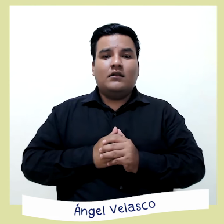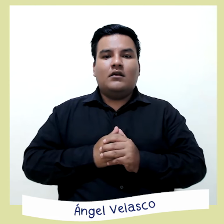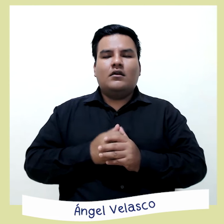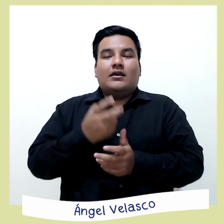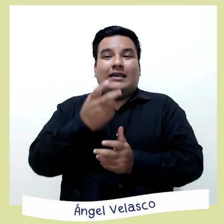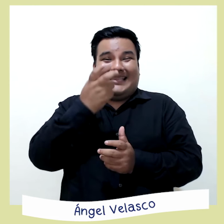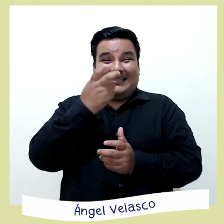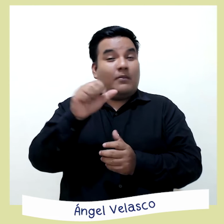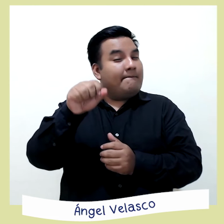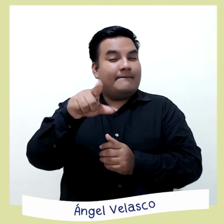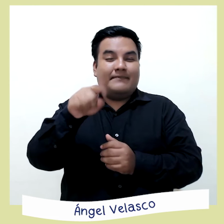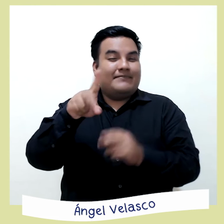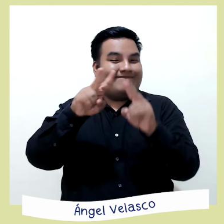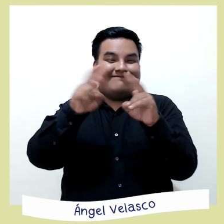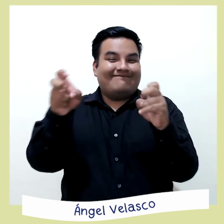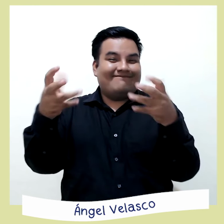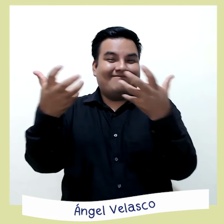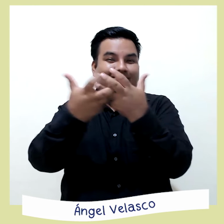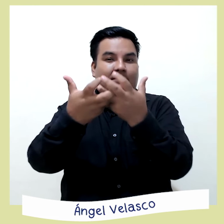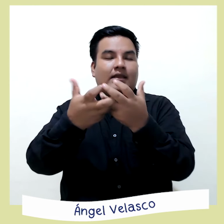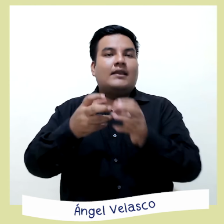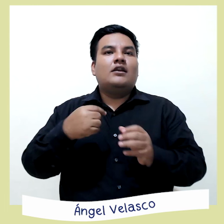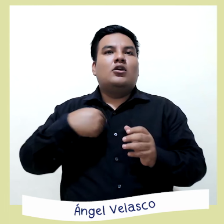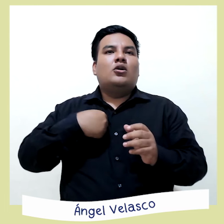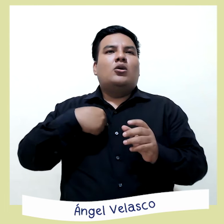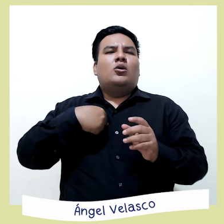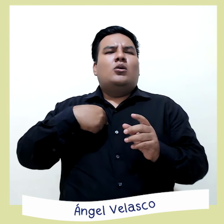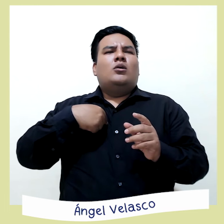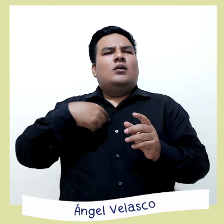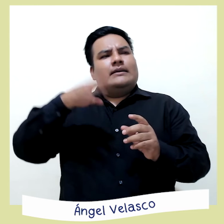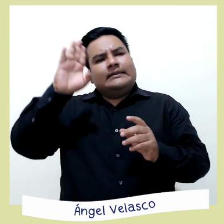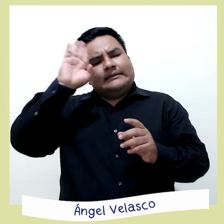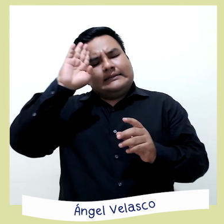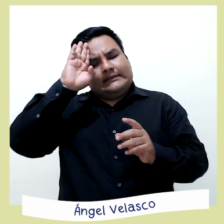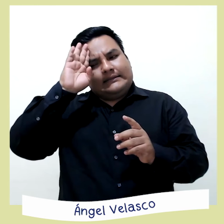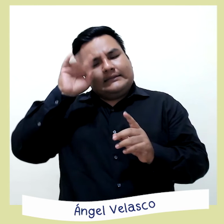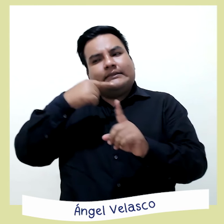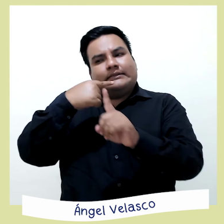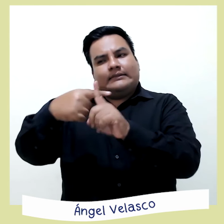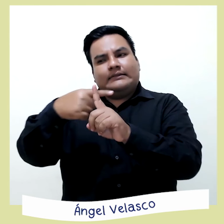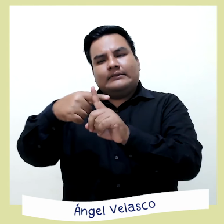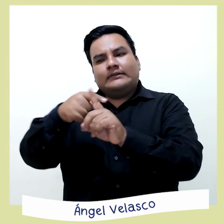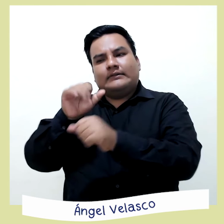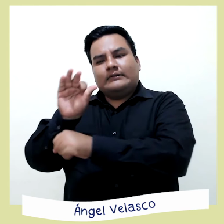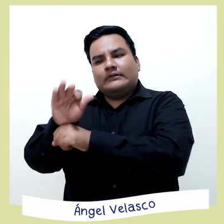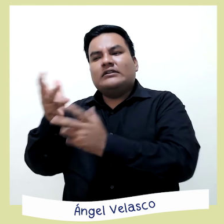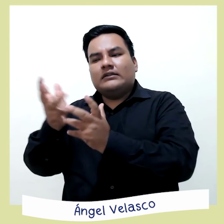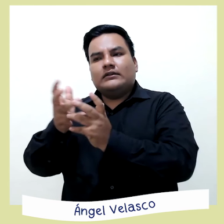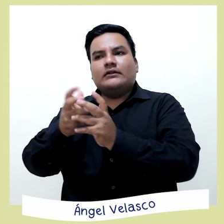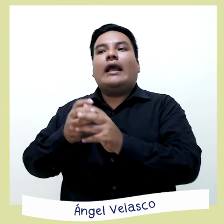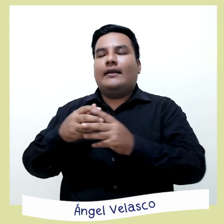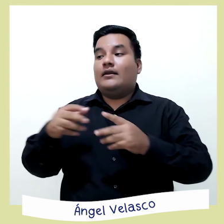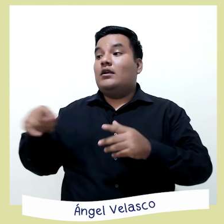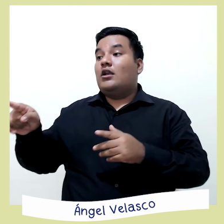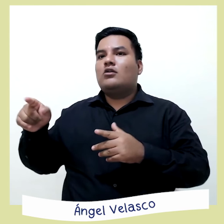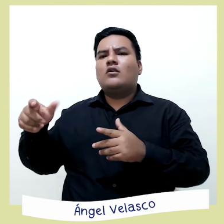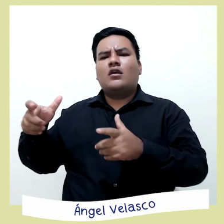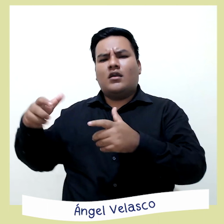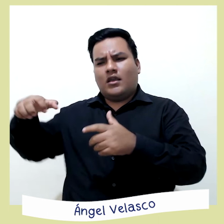las acciones educativas al interior de la escuela. Y en ese mismo espacio, las acciones que más